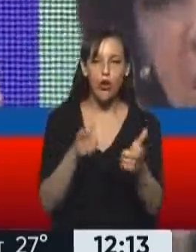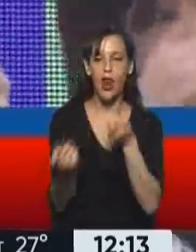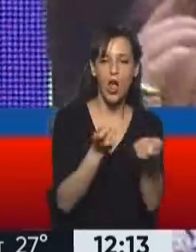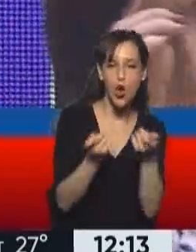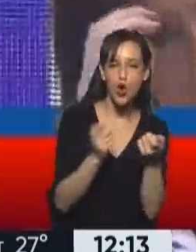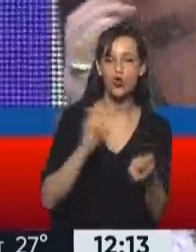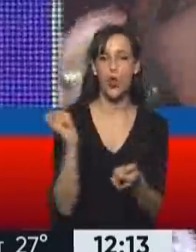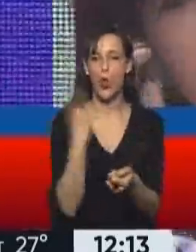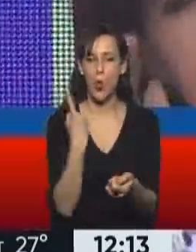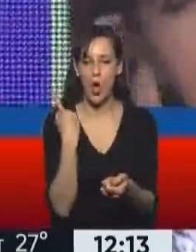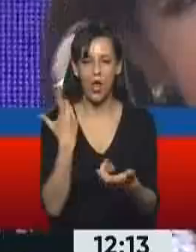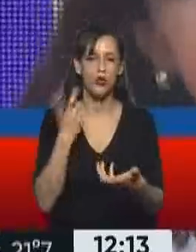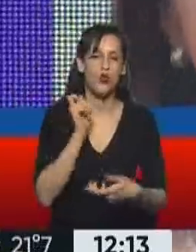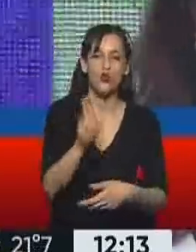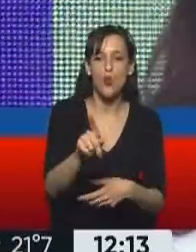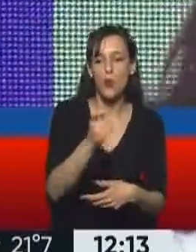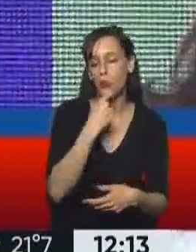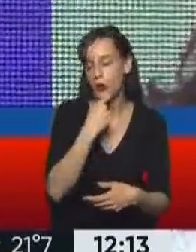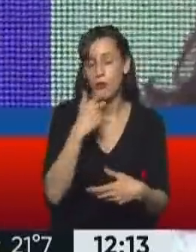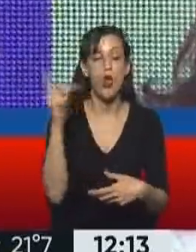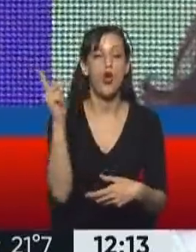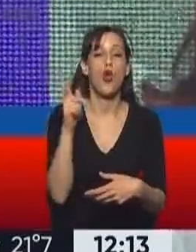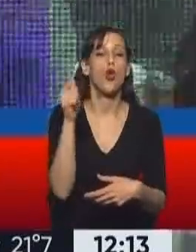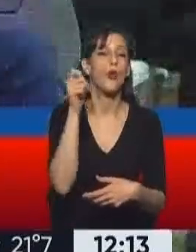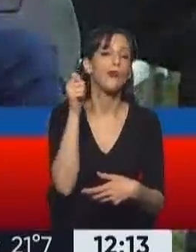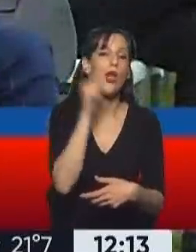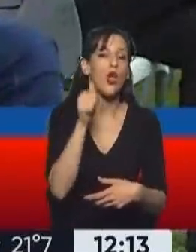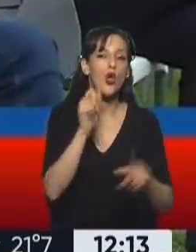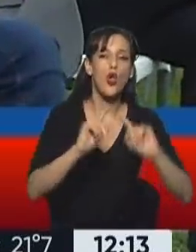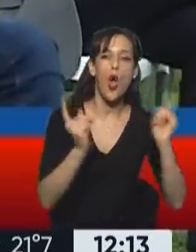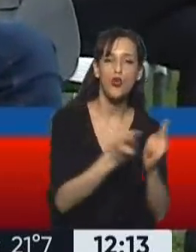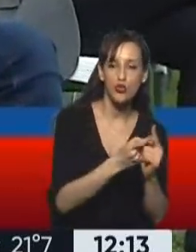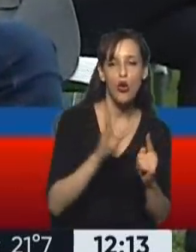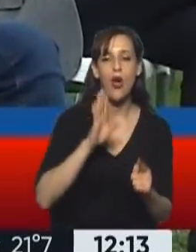dueñas y dueños de kioscos, almacenes,